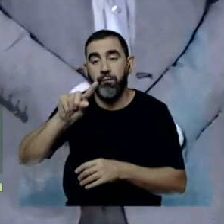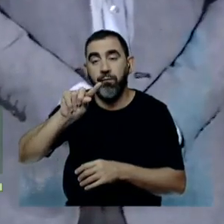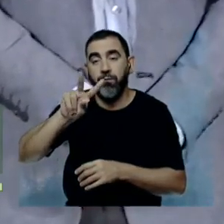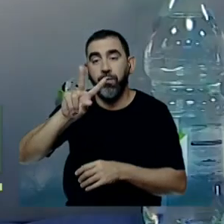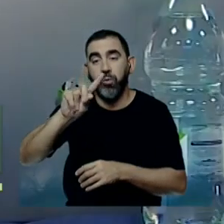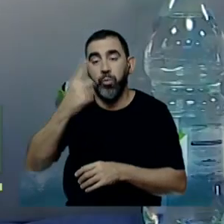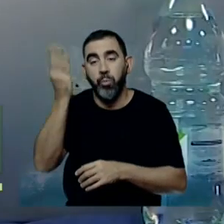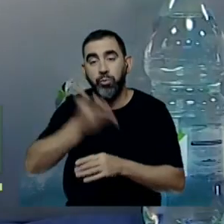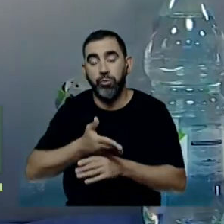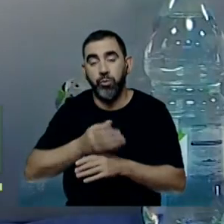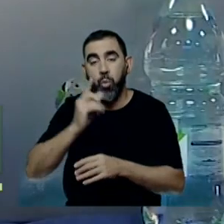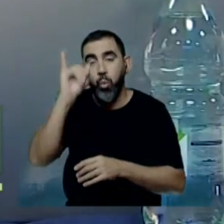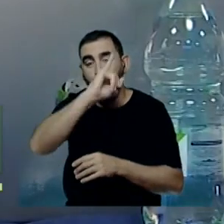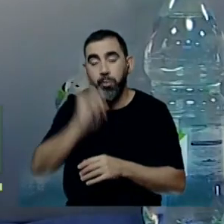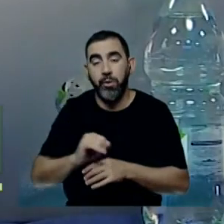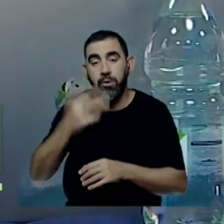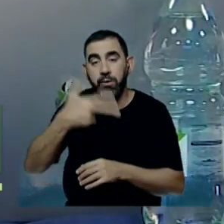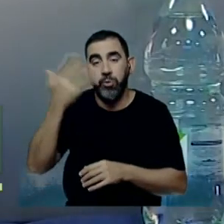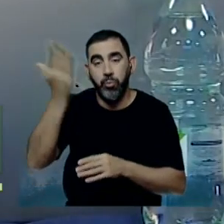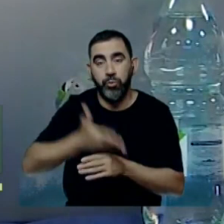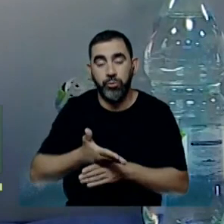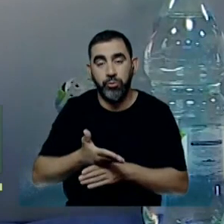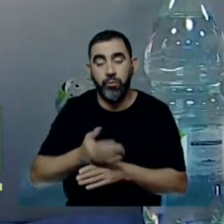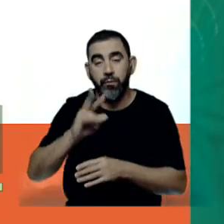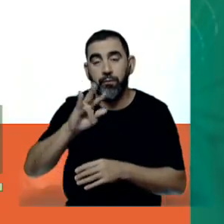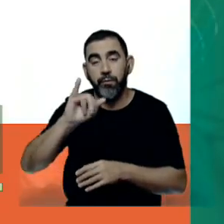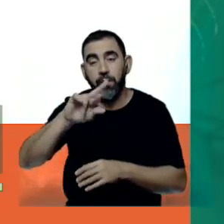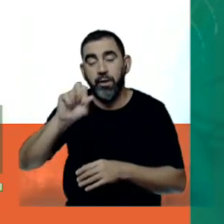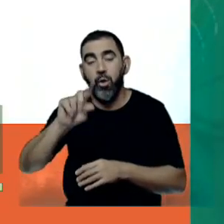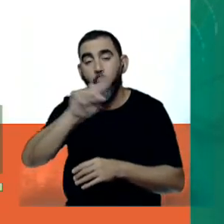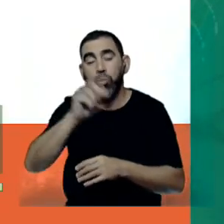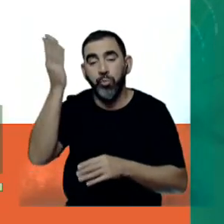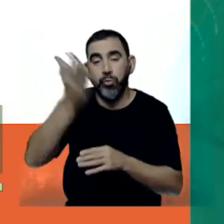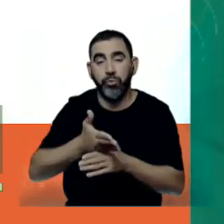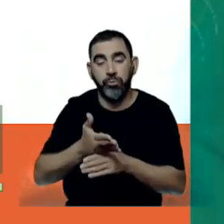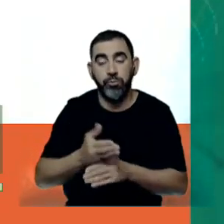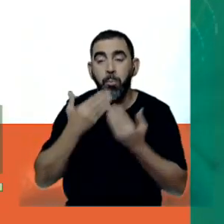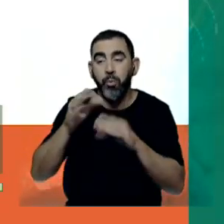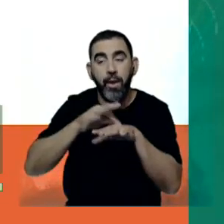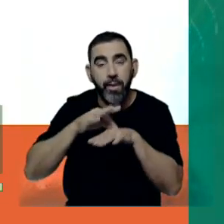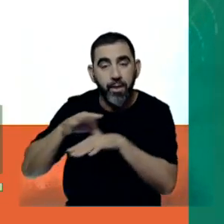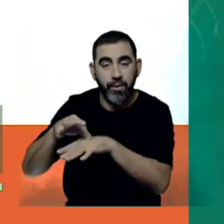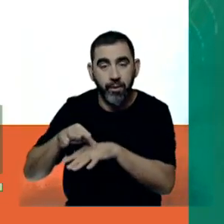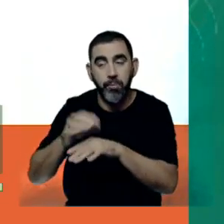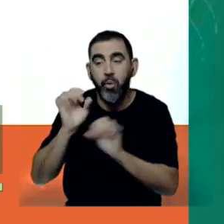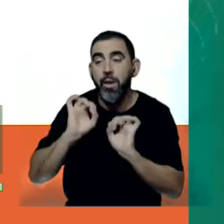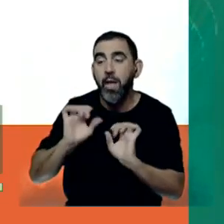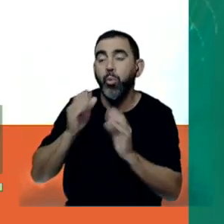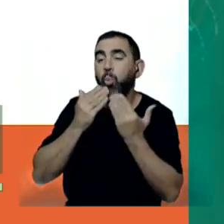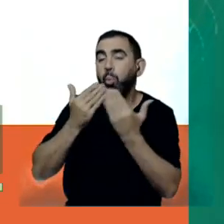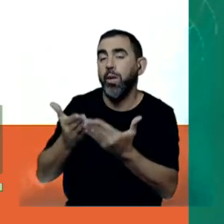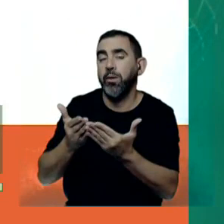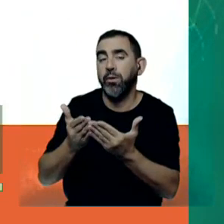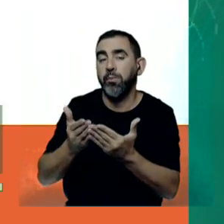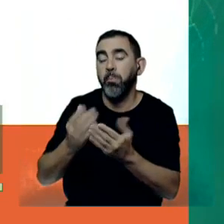21%, Gabriel Gurméndez el 13% y Tabaré Viera 11% cuando la pregunta es guiada. Sin embargo, cuando la pregunta es